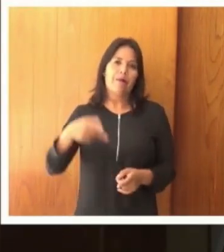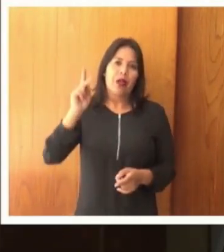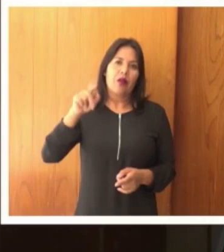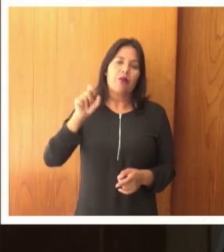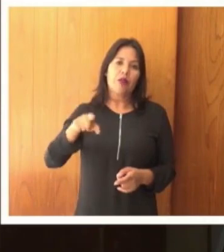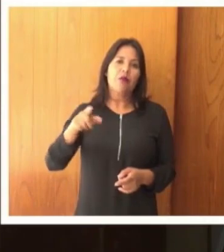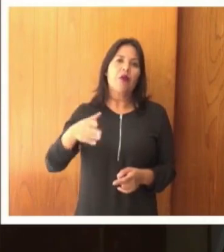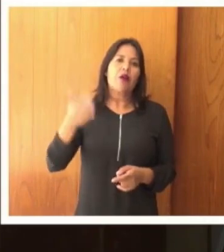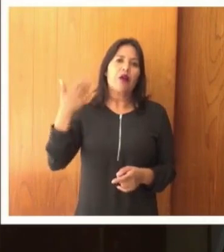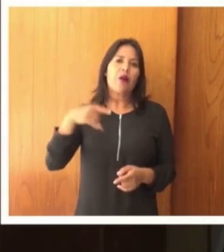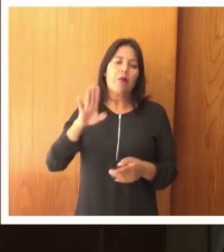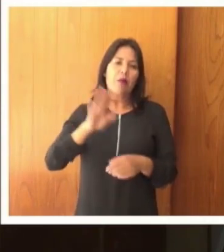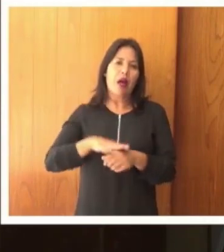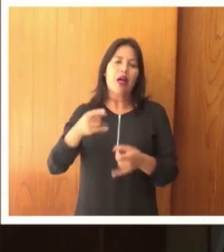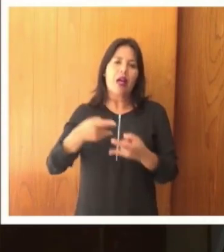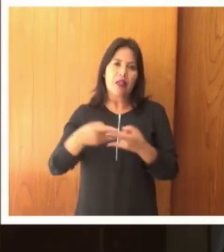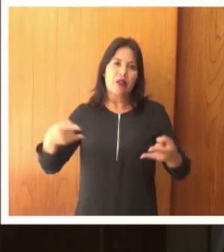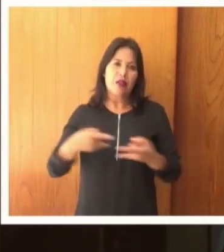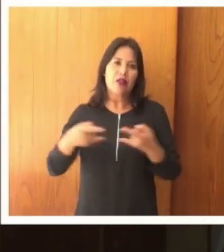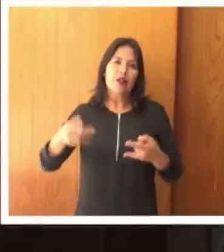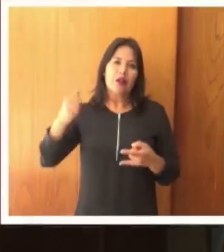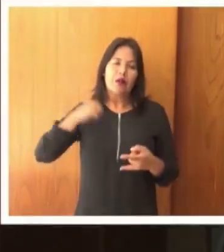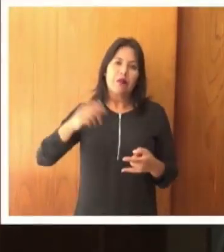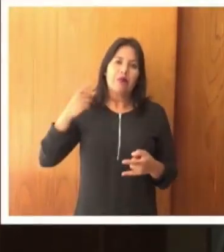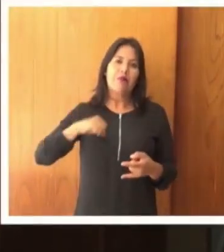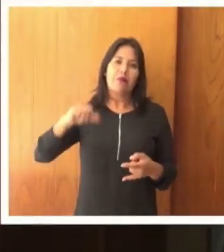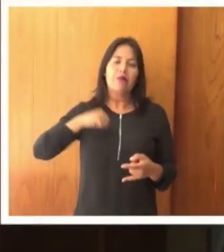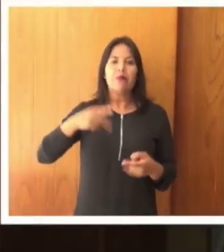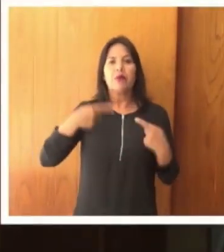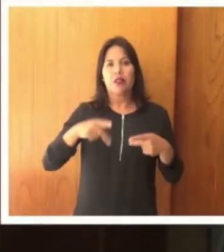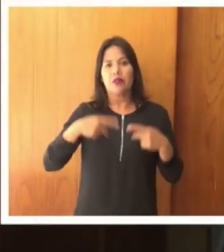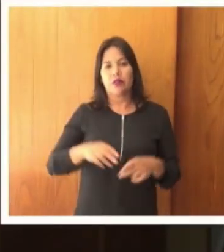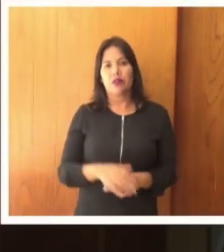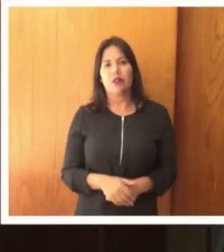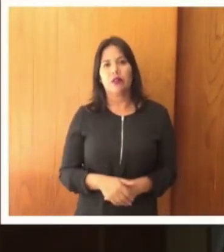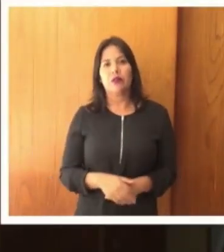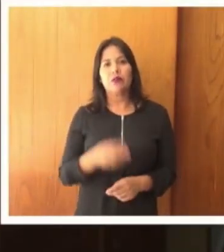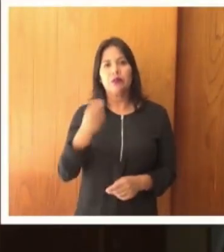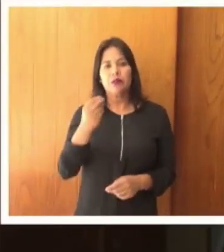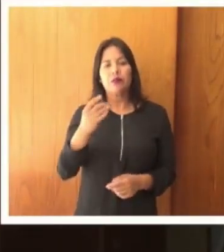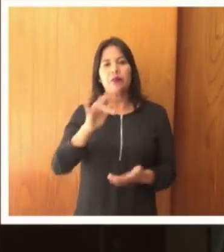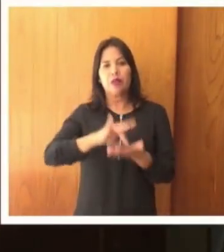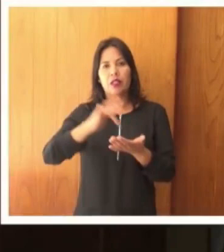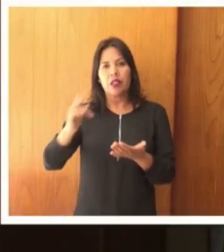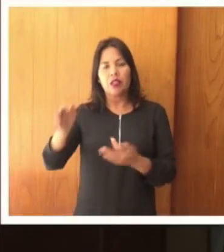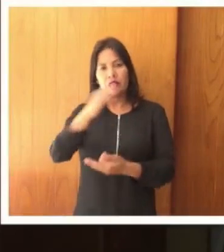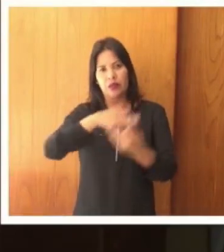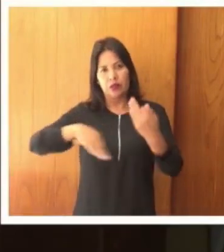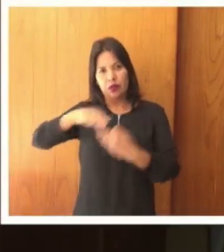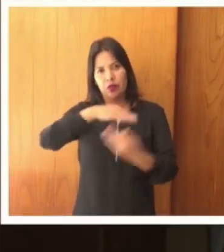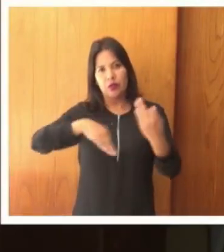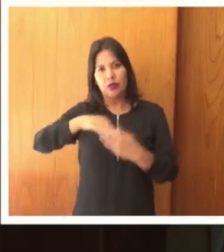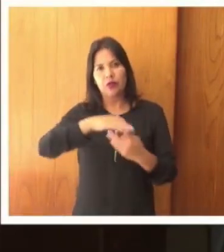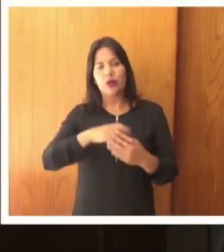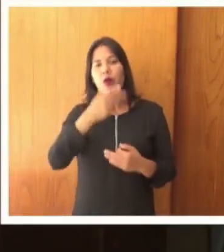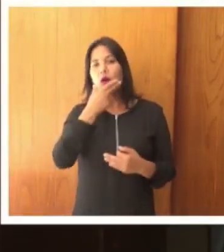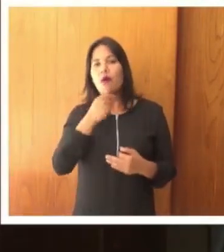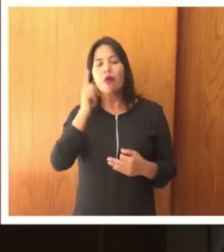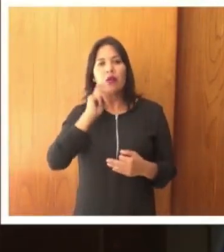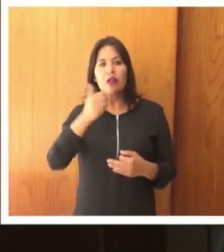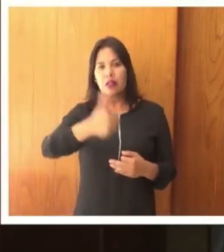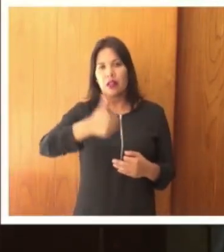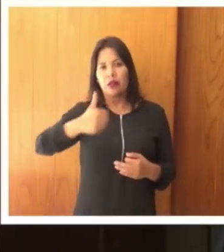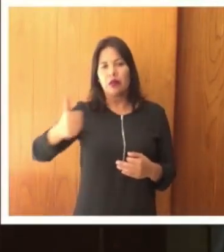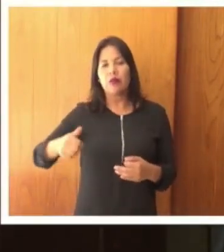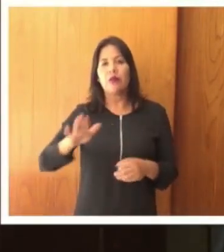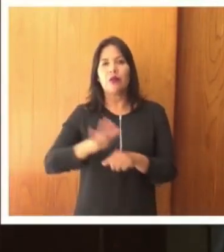actores que tengan que estar al frente de ese gobierno estatal. Agradecerle a todos y cada uno, porque